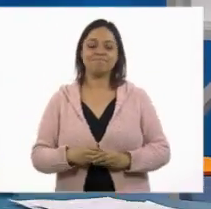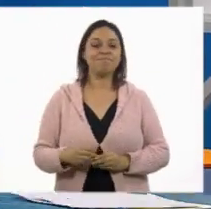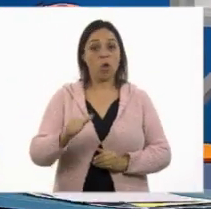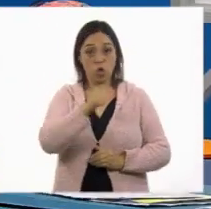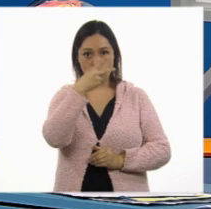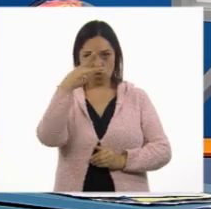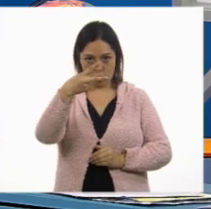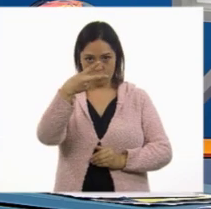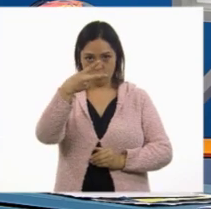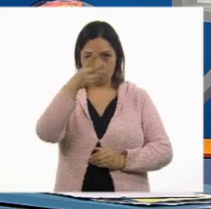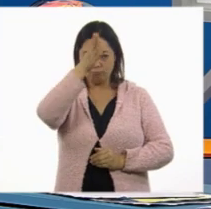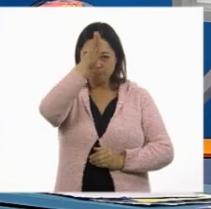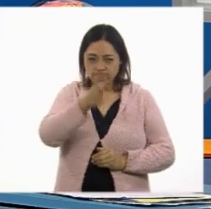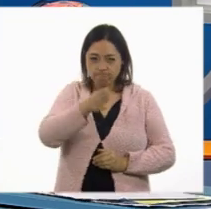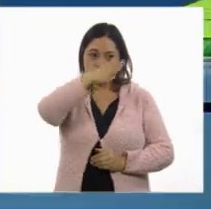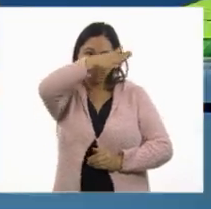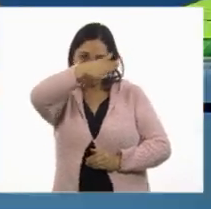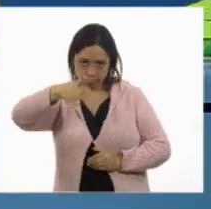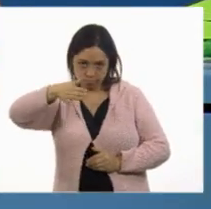simetría.